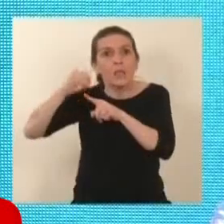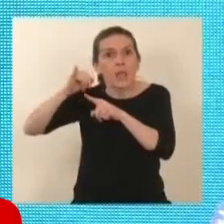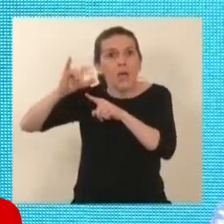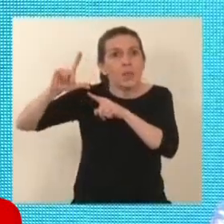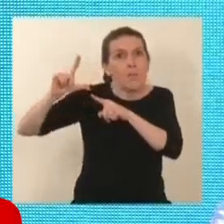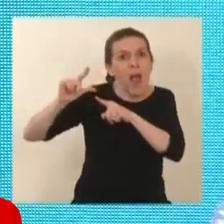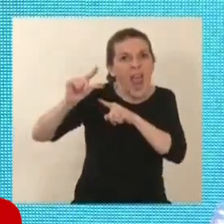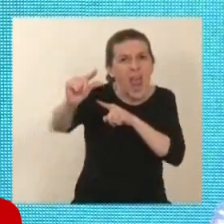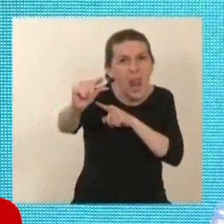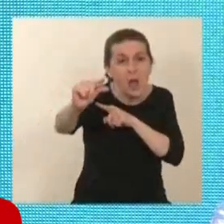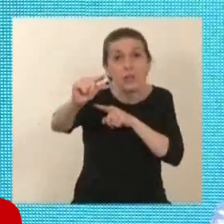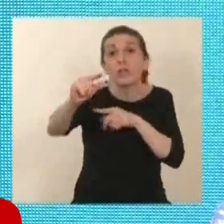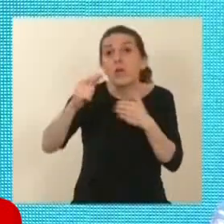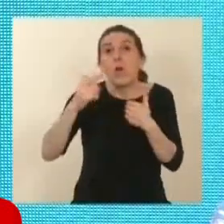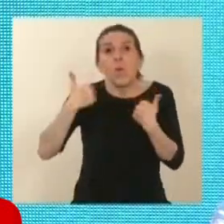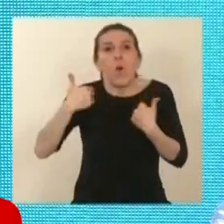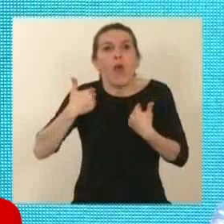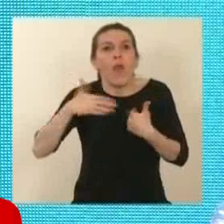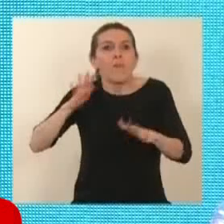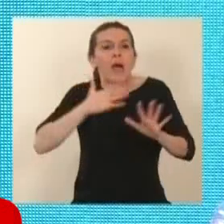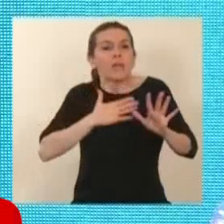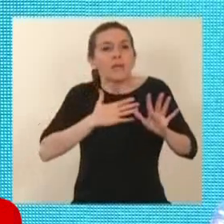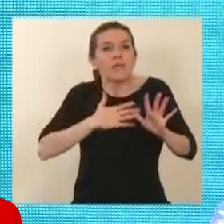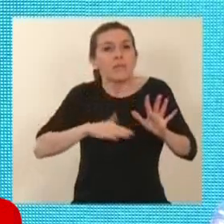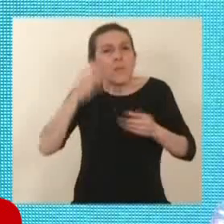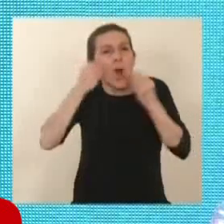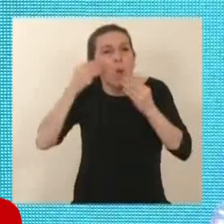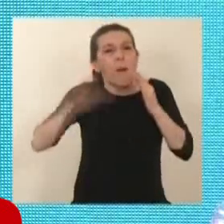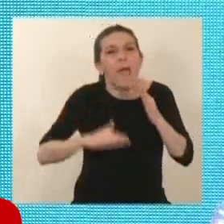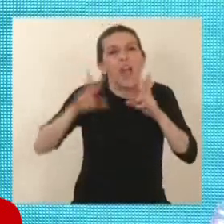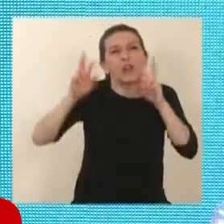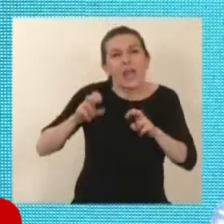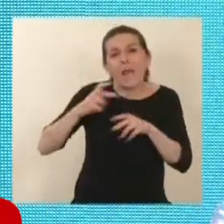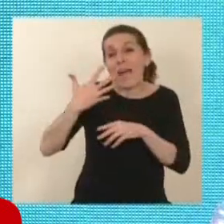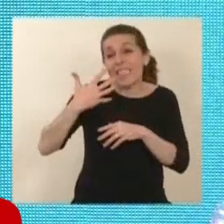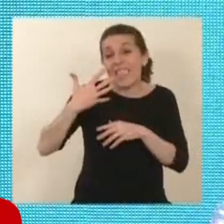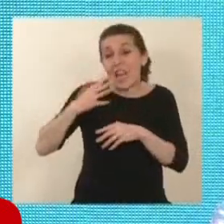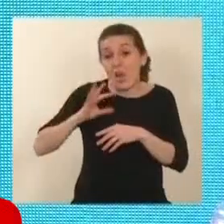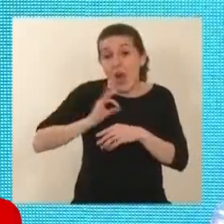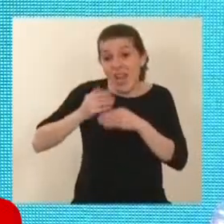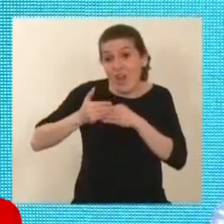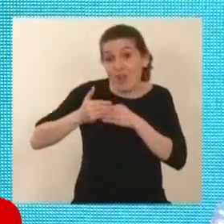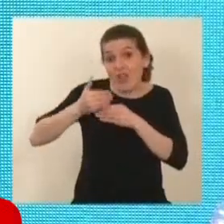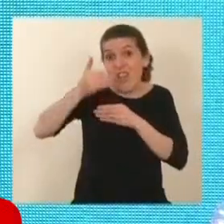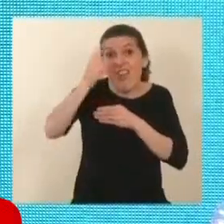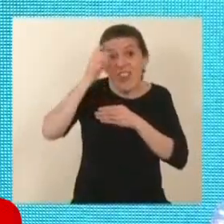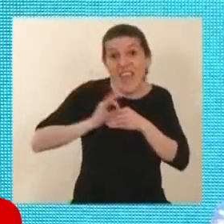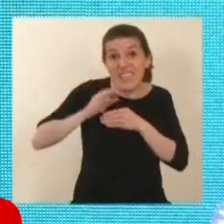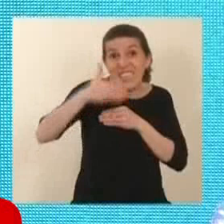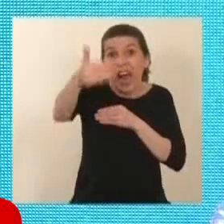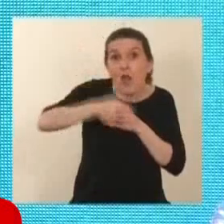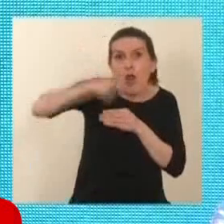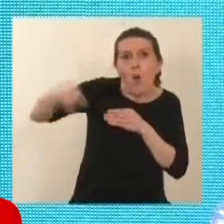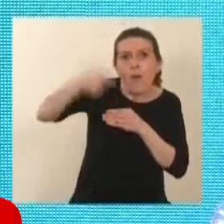alivio mayor en los primeros años, en los primeros 5 a 10 años, lo que nos da un